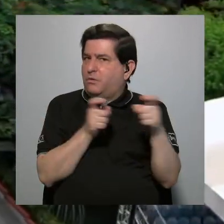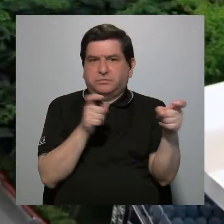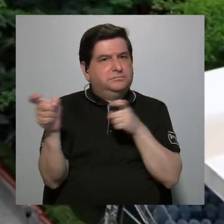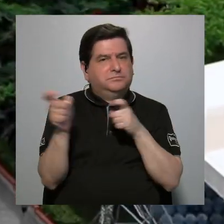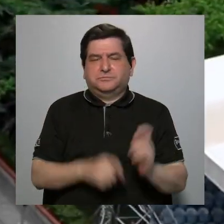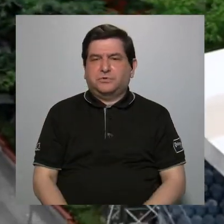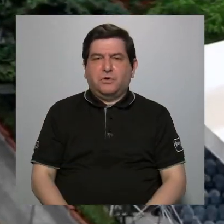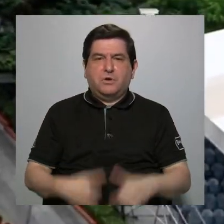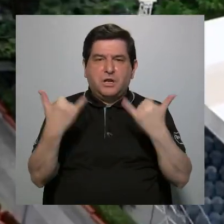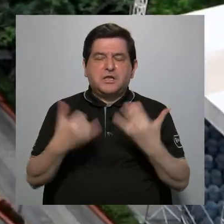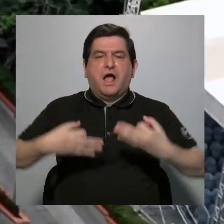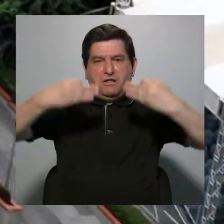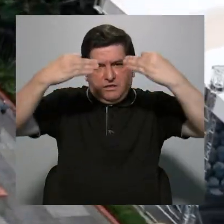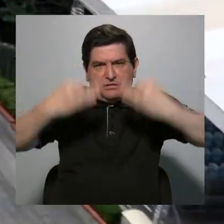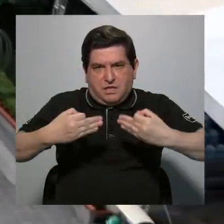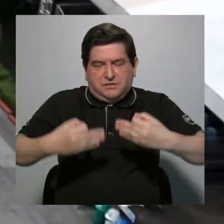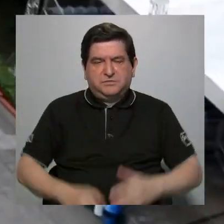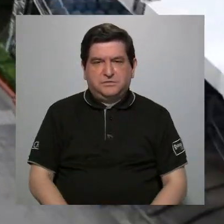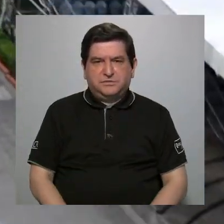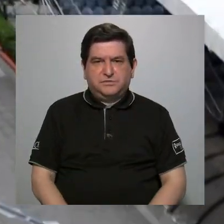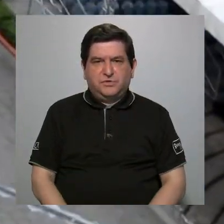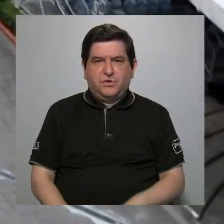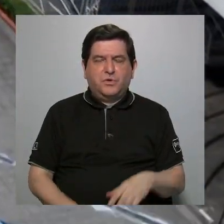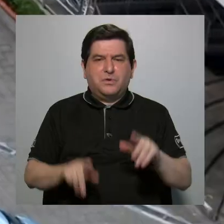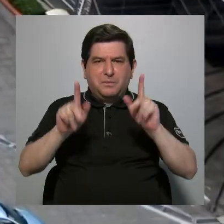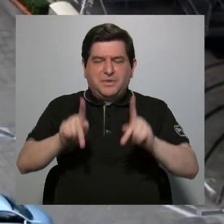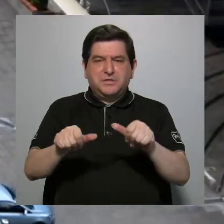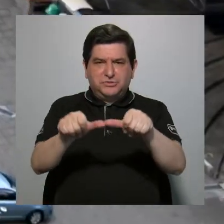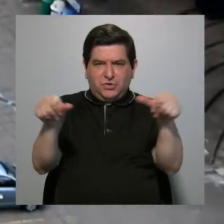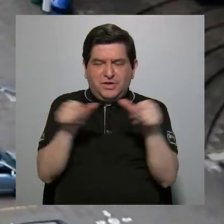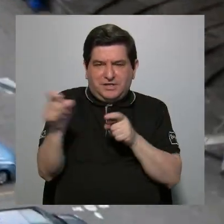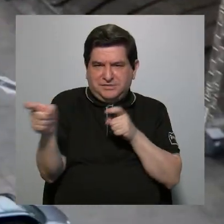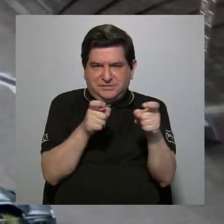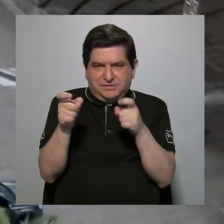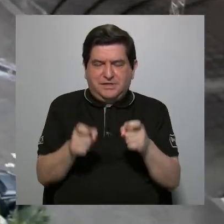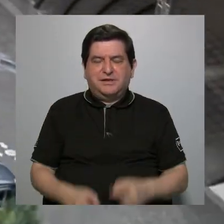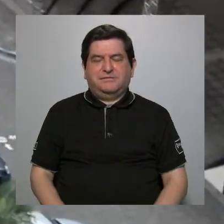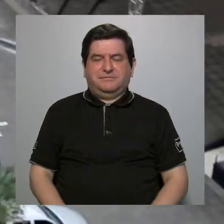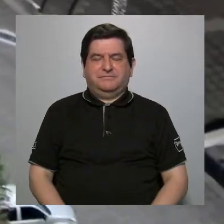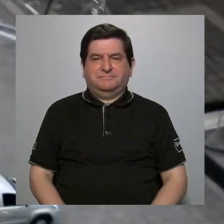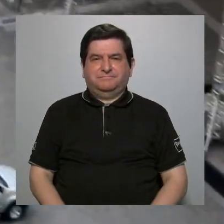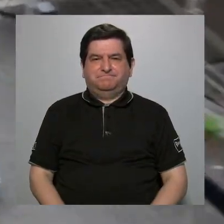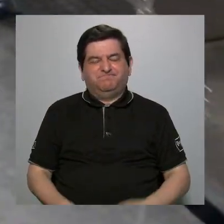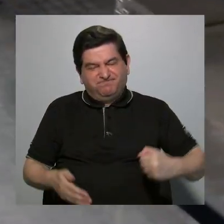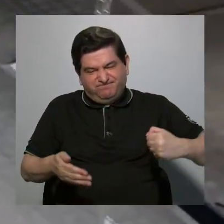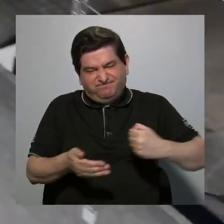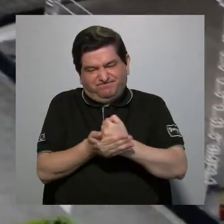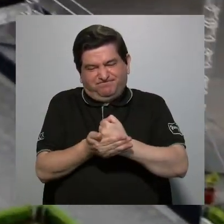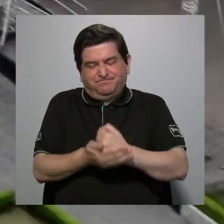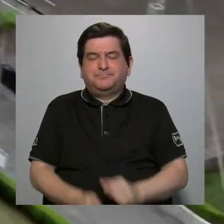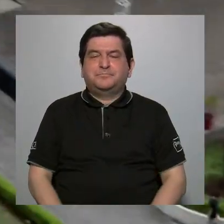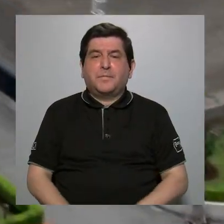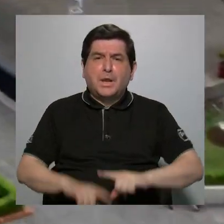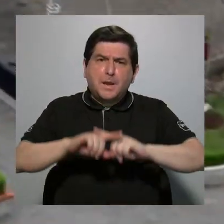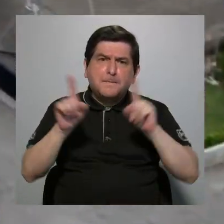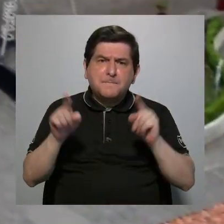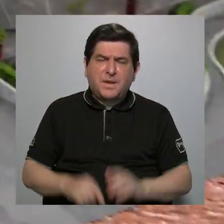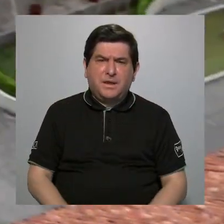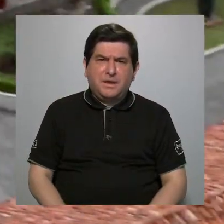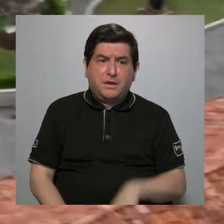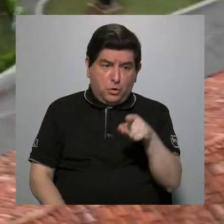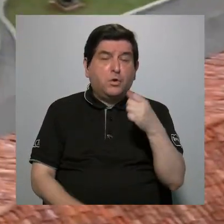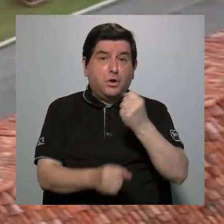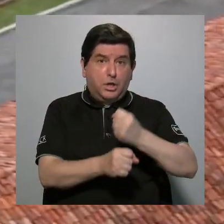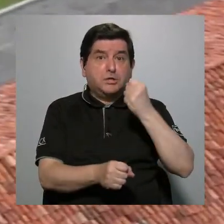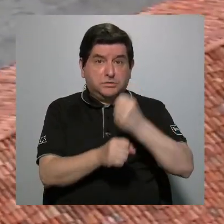ya eso ya son decisiones que toman los administrativos, ¿verdad? Definitivamente, sí, lamentablemente. Pero eso es, y eso es